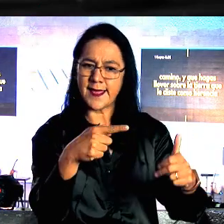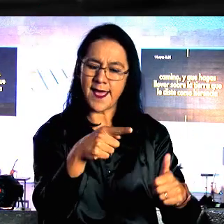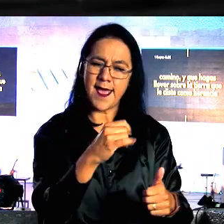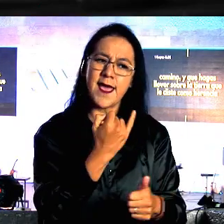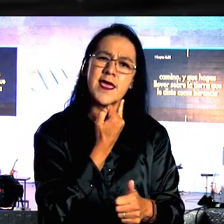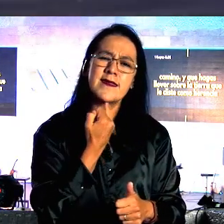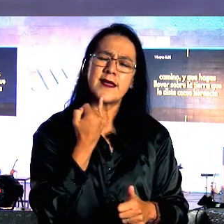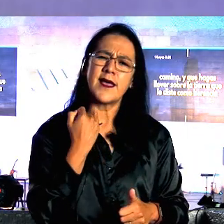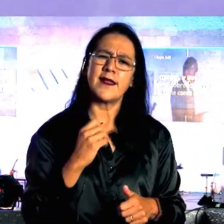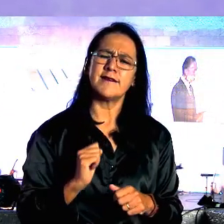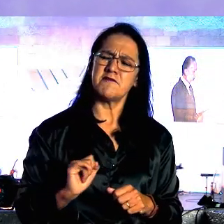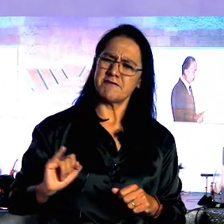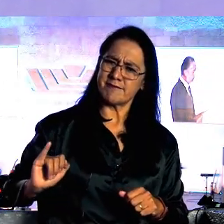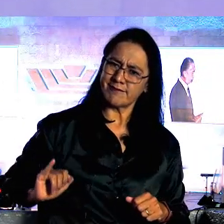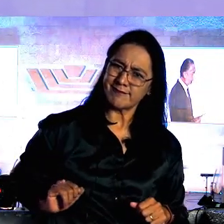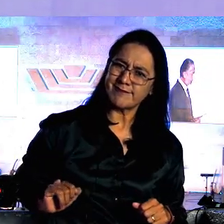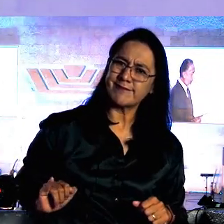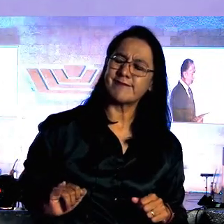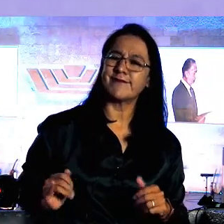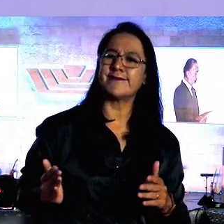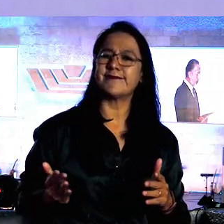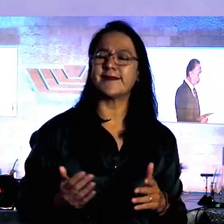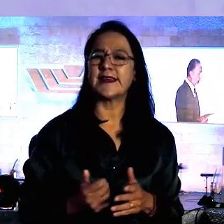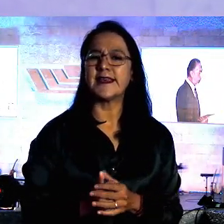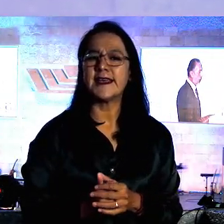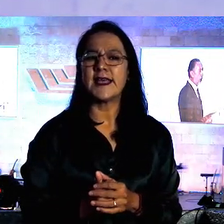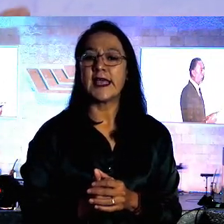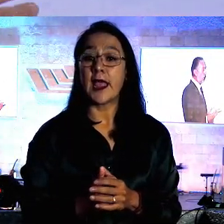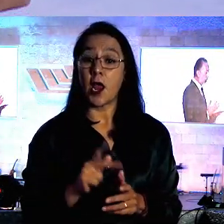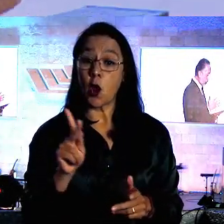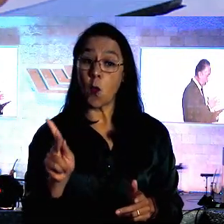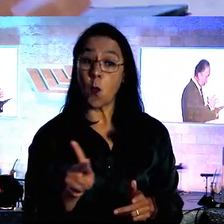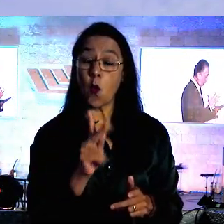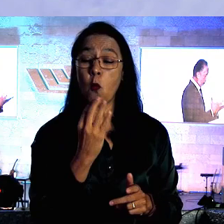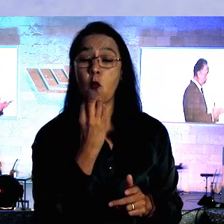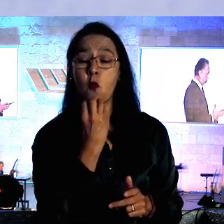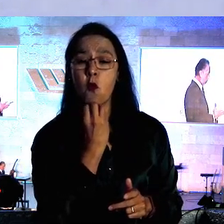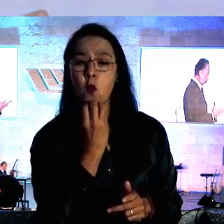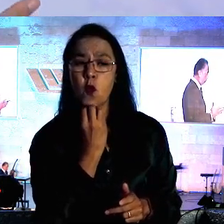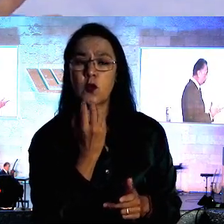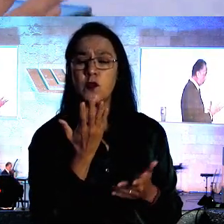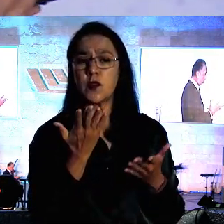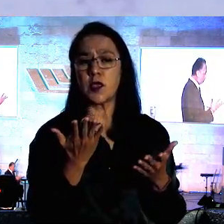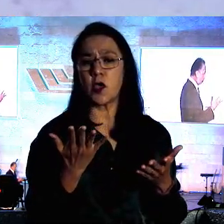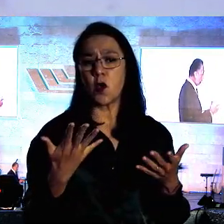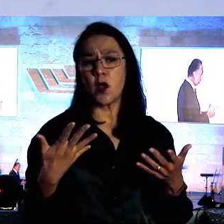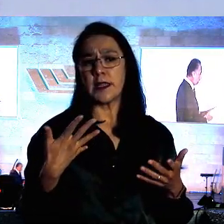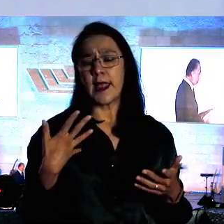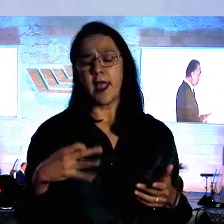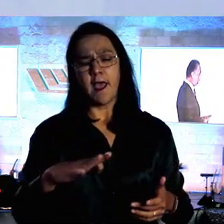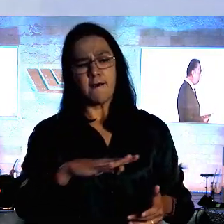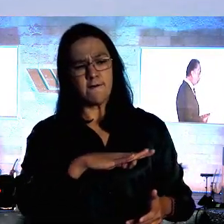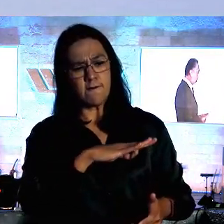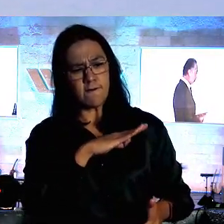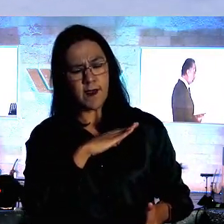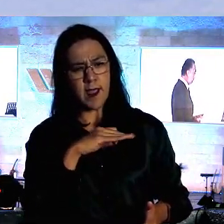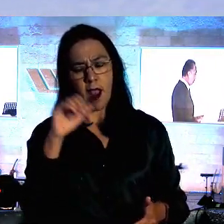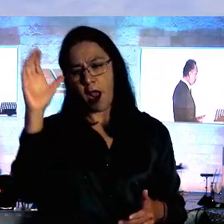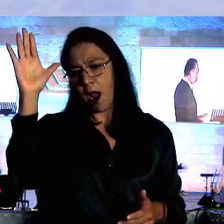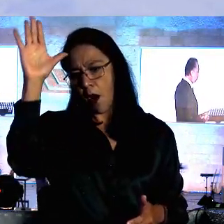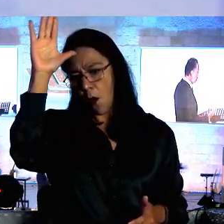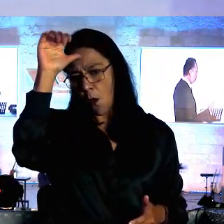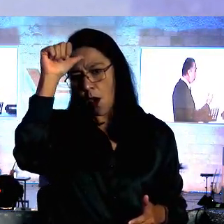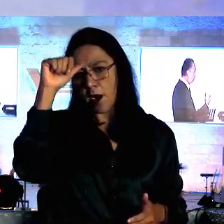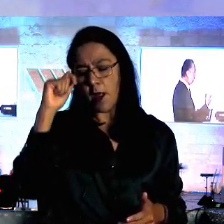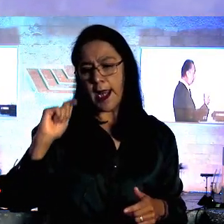Qué interesante que, yo sé, el pueblo judío tiene su fe de acuerdo al Antiguo Testamento,